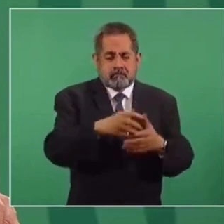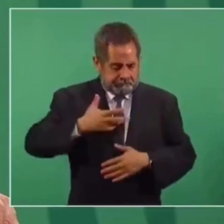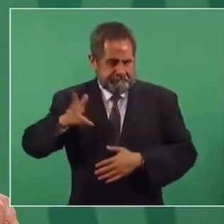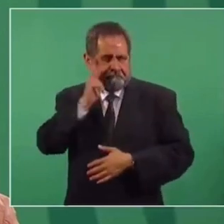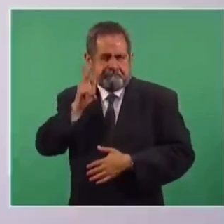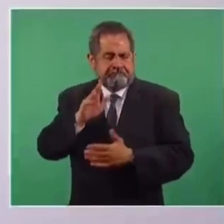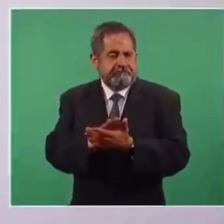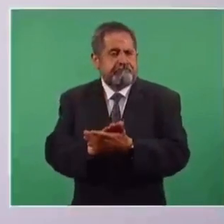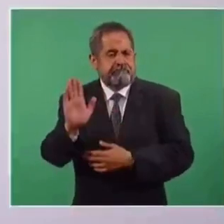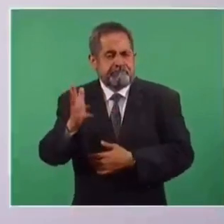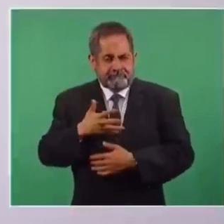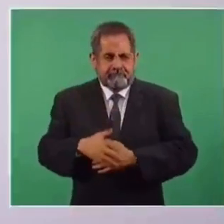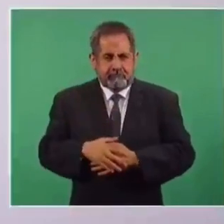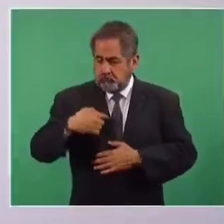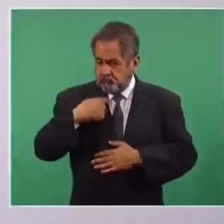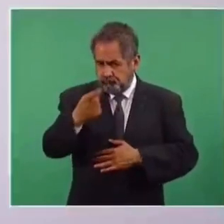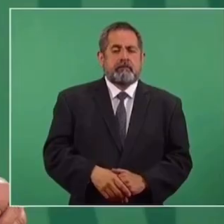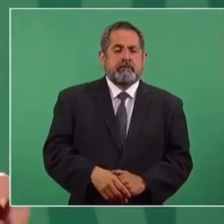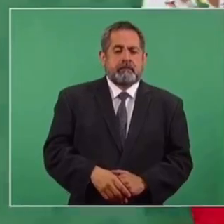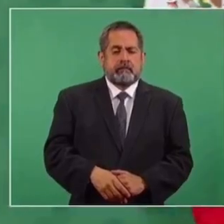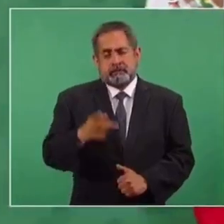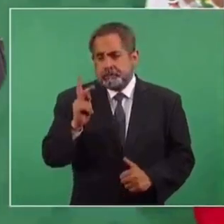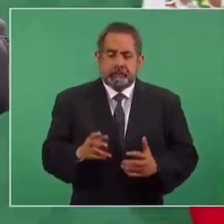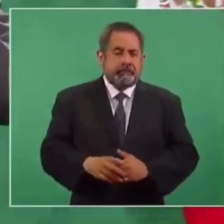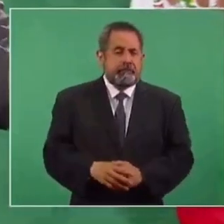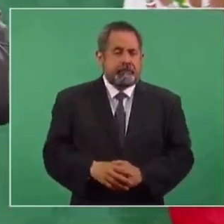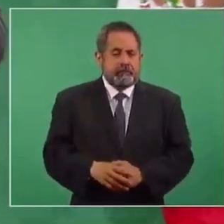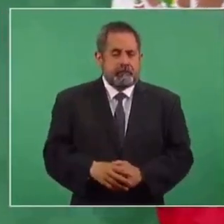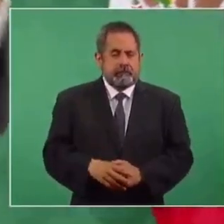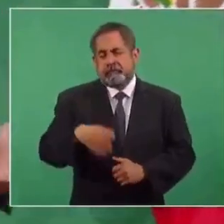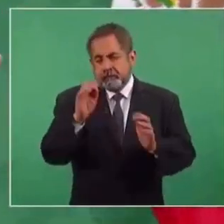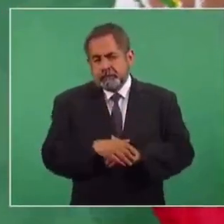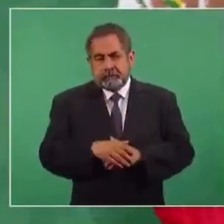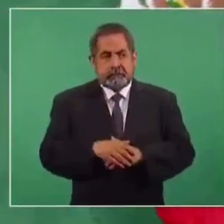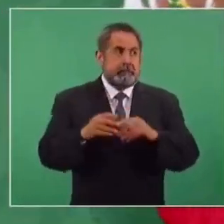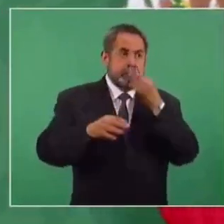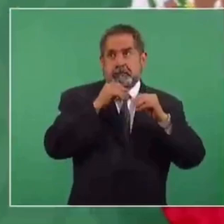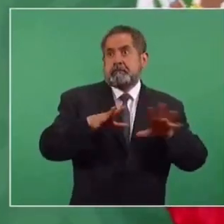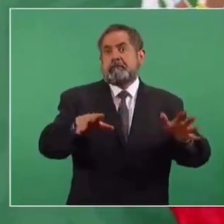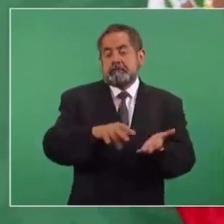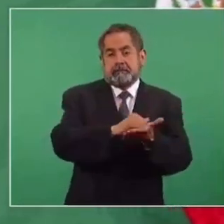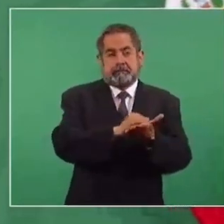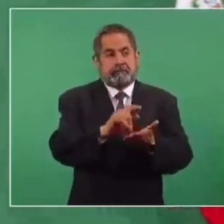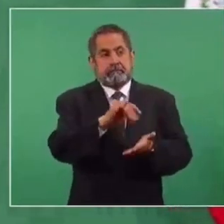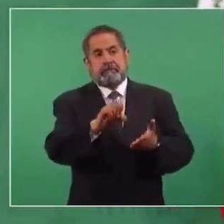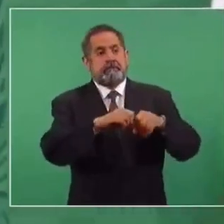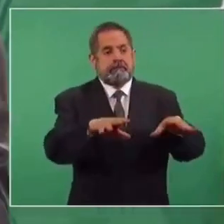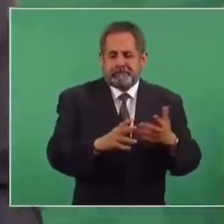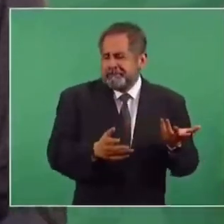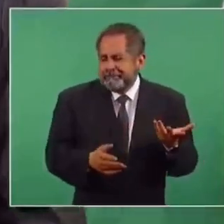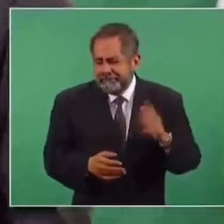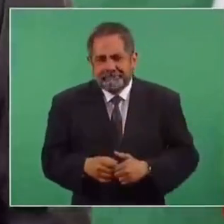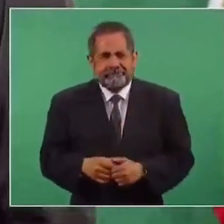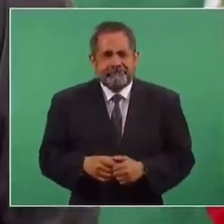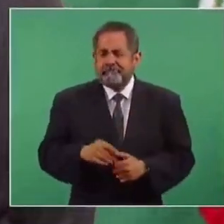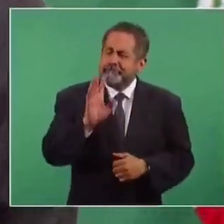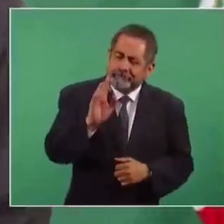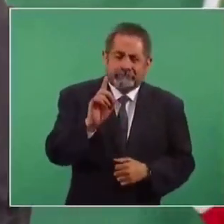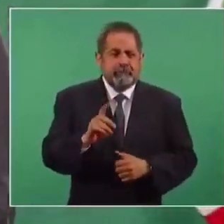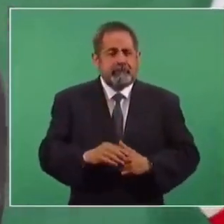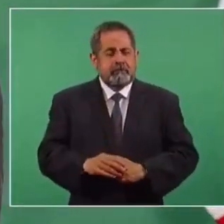Te lo puedo probar. Todo lo que les estoy diciendo. Pero pues eso puede ser nota en el New York Times o en cualquier otro periódico. Nada